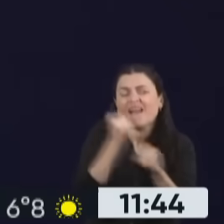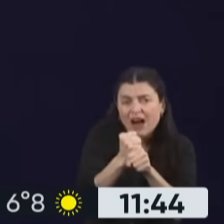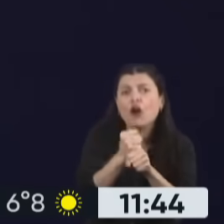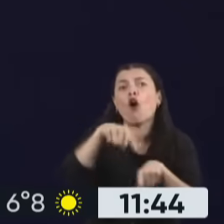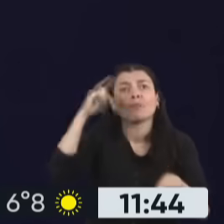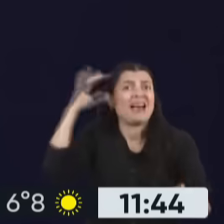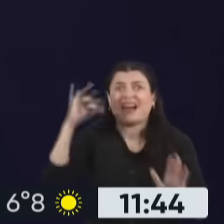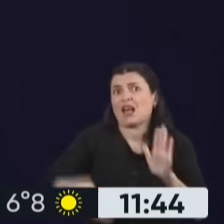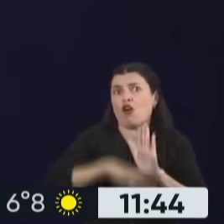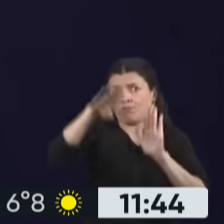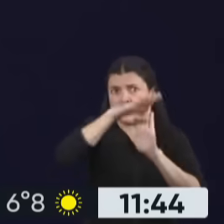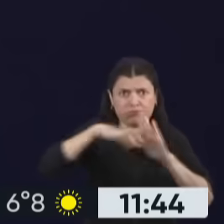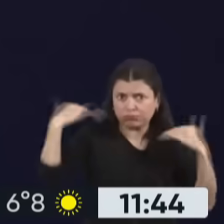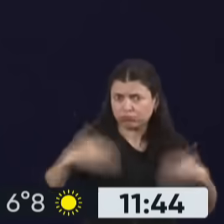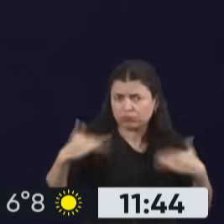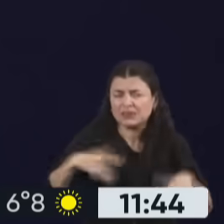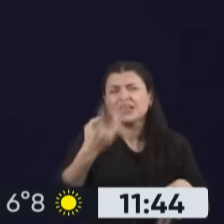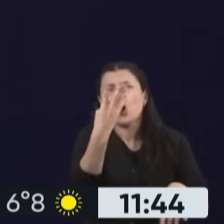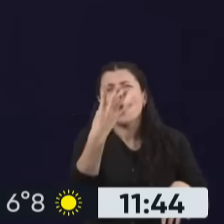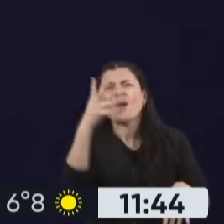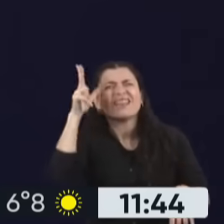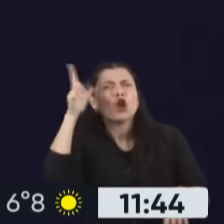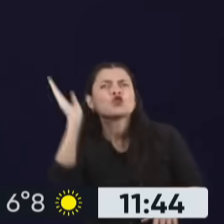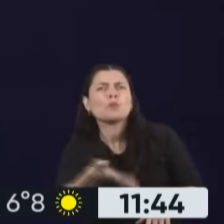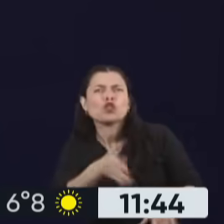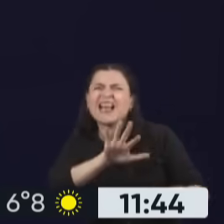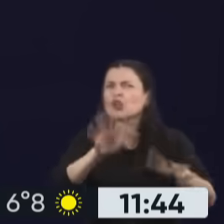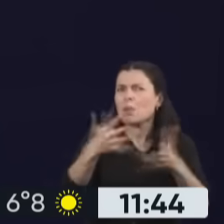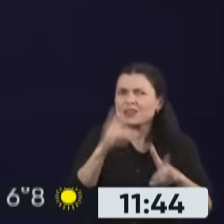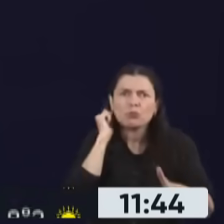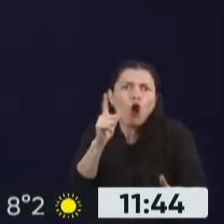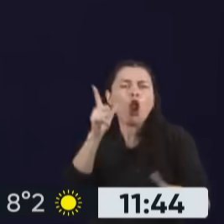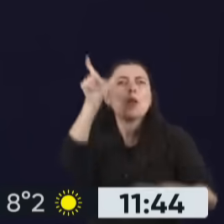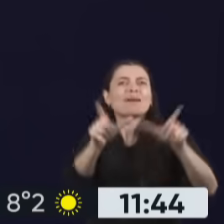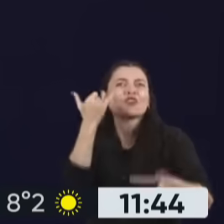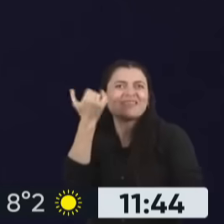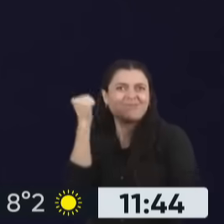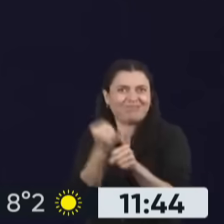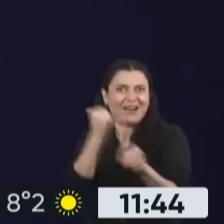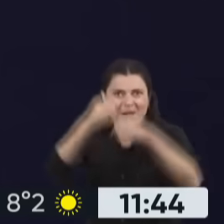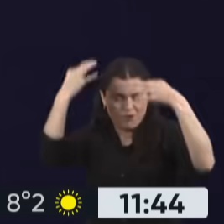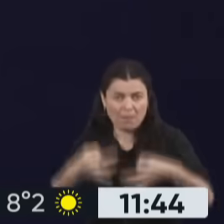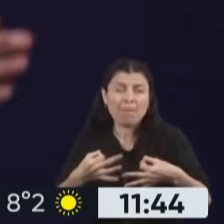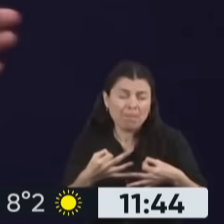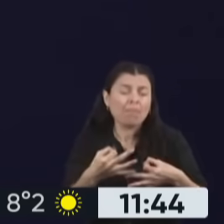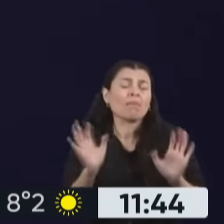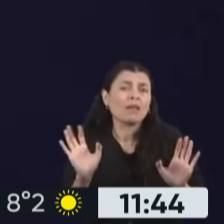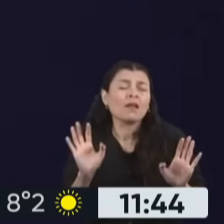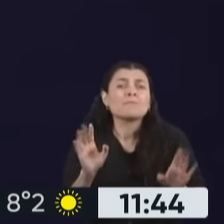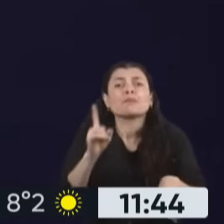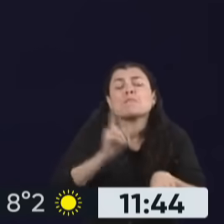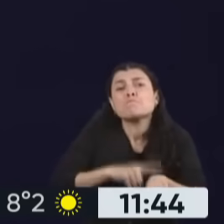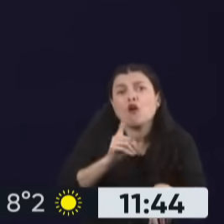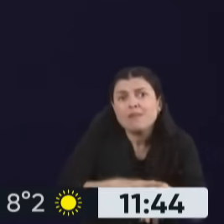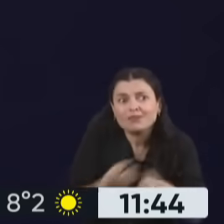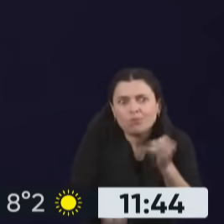récord y representa cerca de un 48%. Entonces, cuando ese mercado es más amplio, la creación de empleos